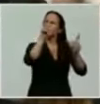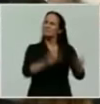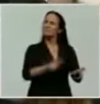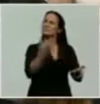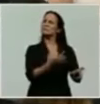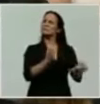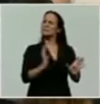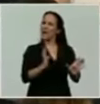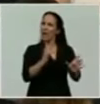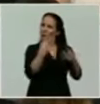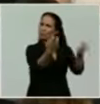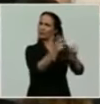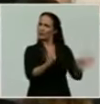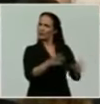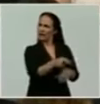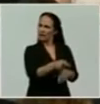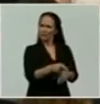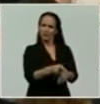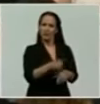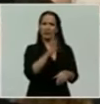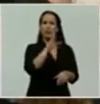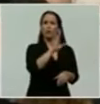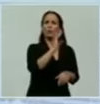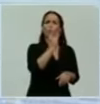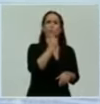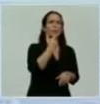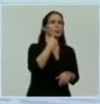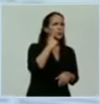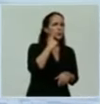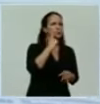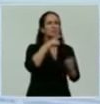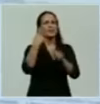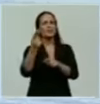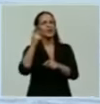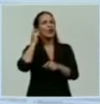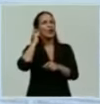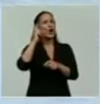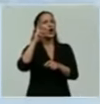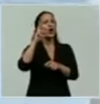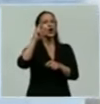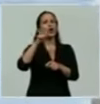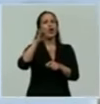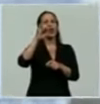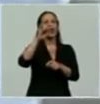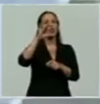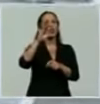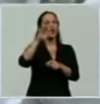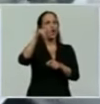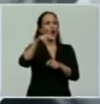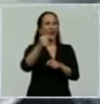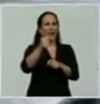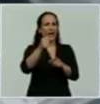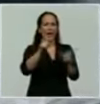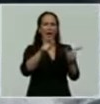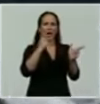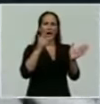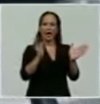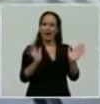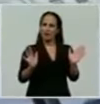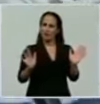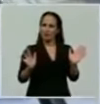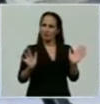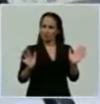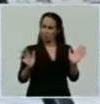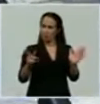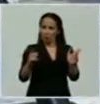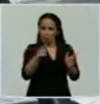entre los beneficiarios. Bussi y el doctor Mariano Grondona, entre los beneficiarios de los subsidios. No. Si